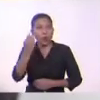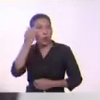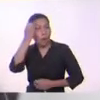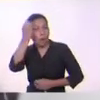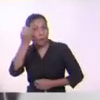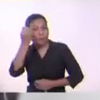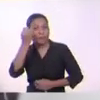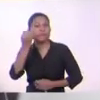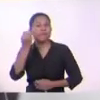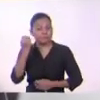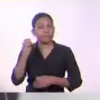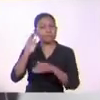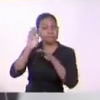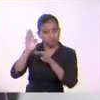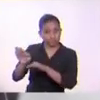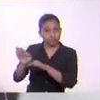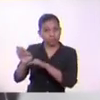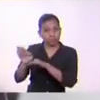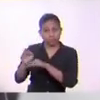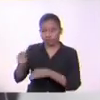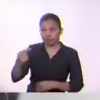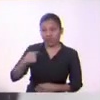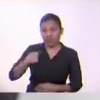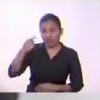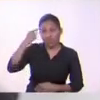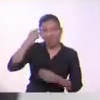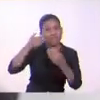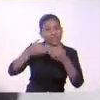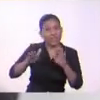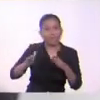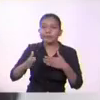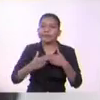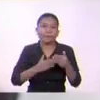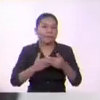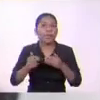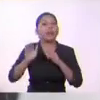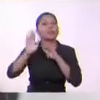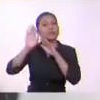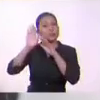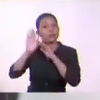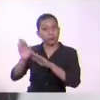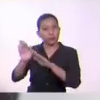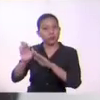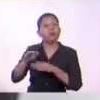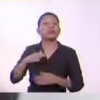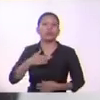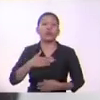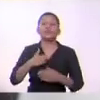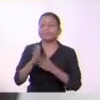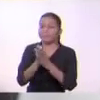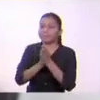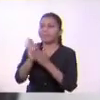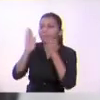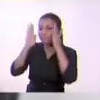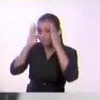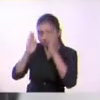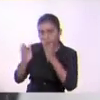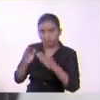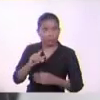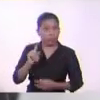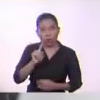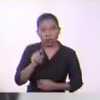persona o personas a quienes se entrevista y demostrar que hay interés en escuchar lo que